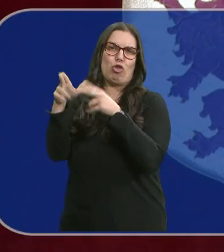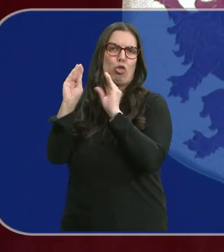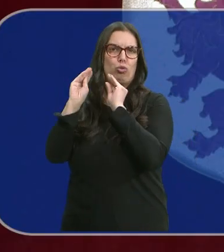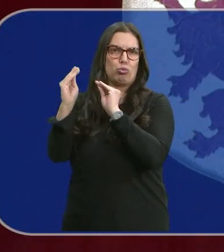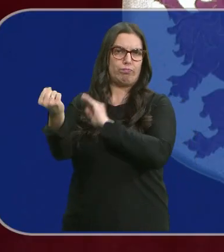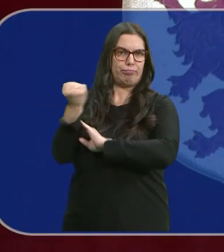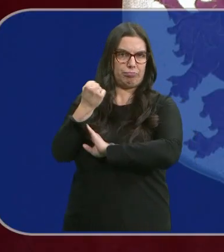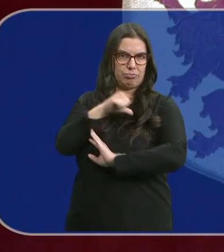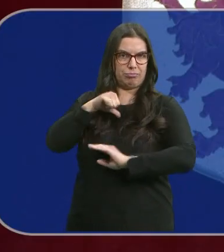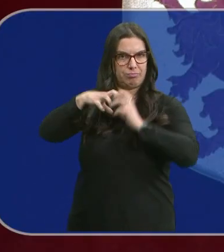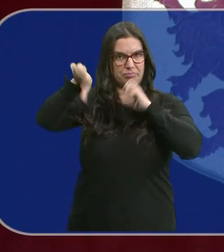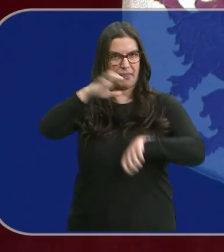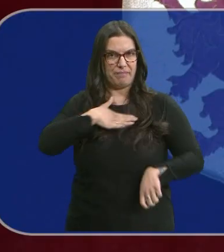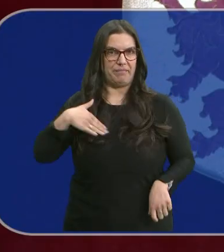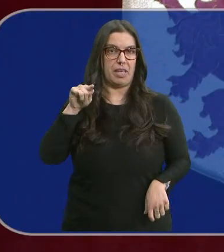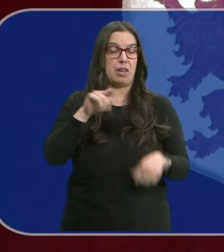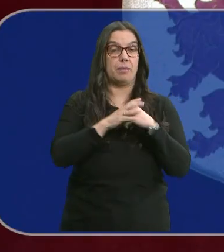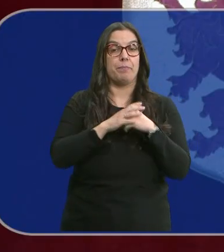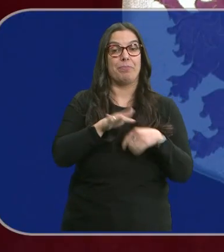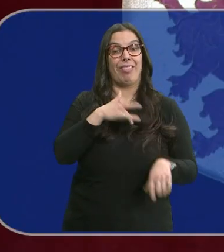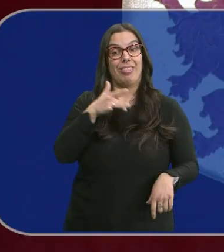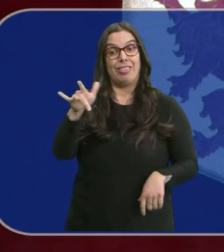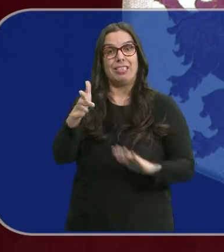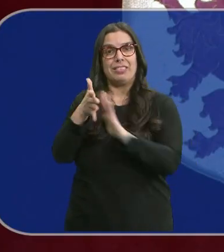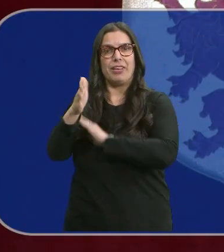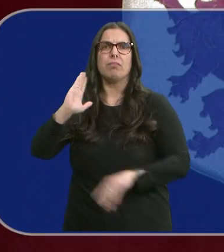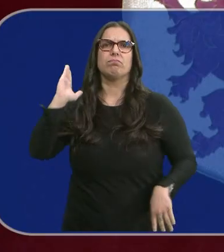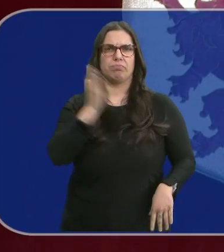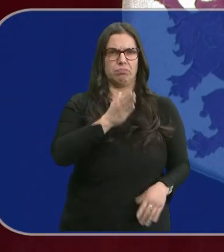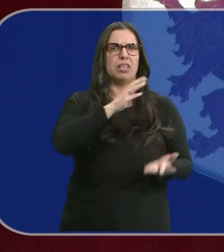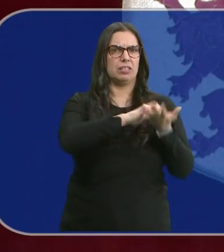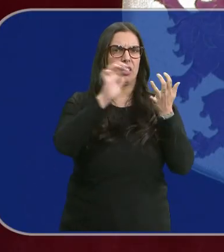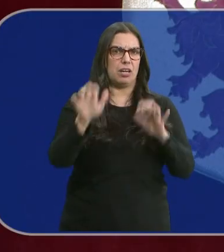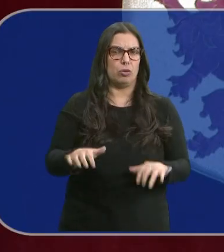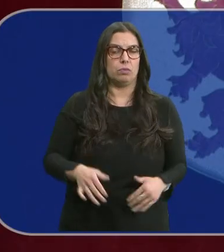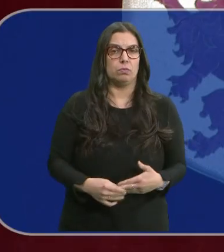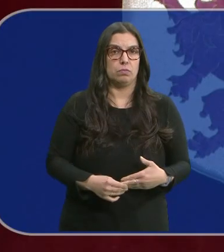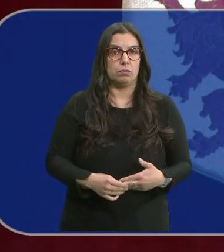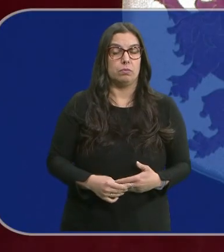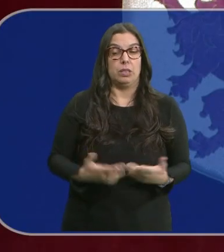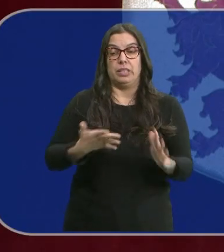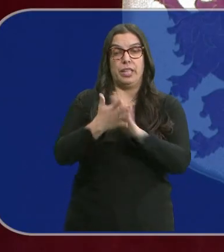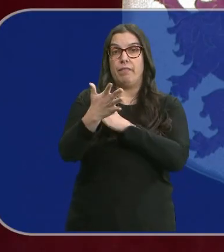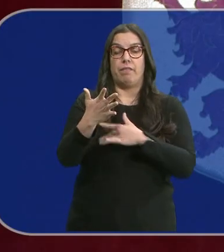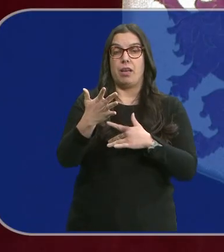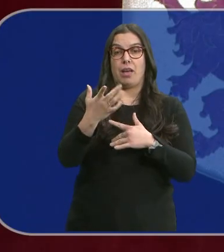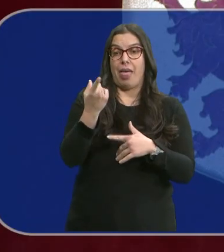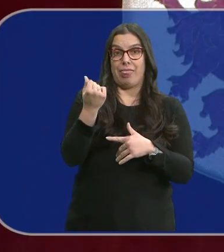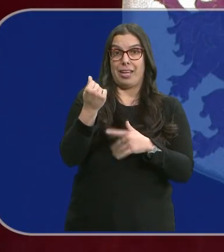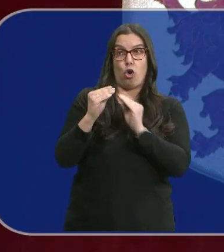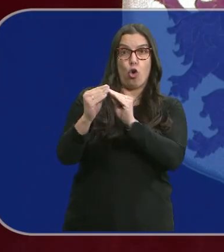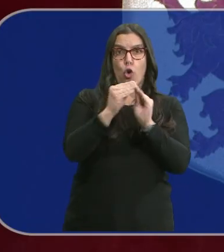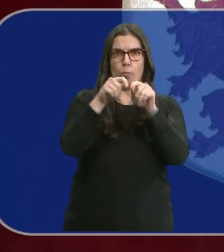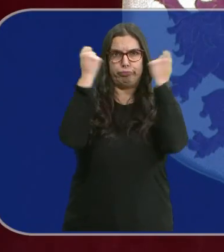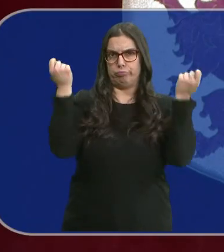socios separatistas. Una cesión que perjudicaría a Castilla y León, que rompería la caja